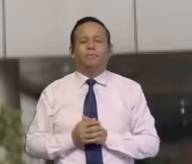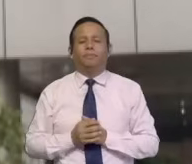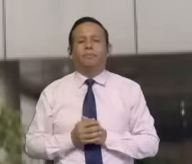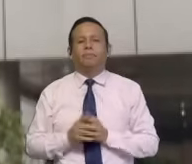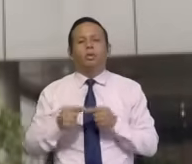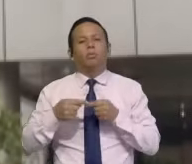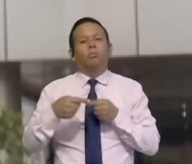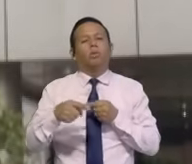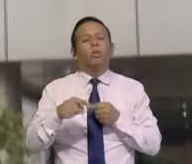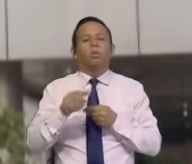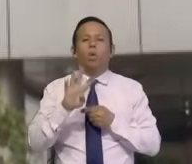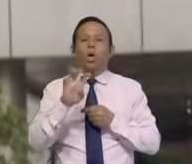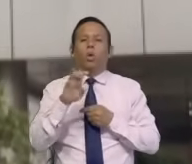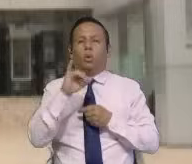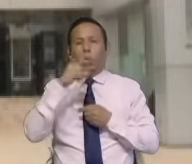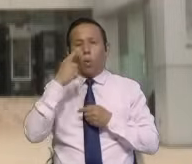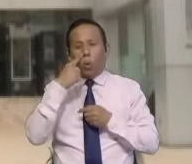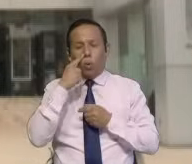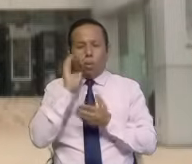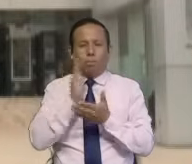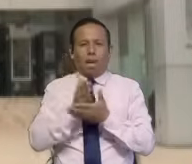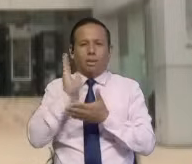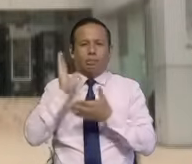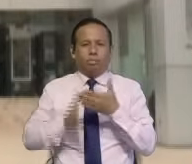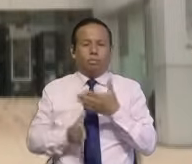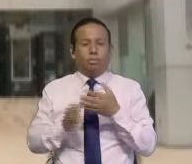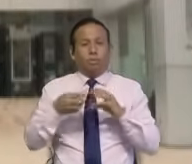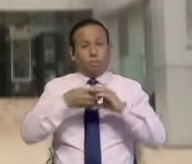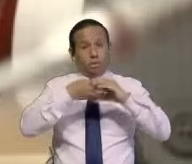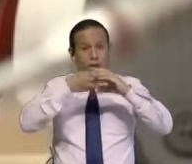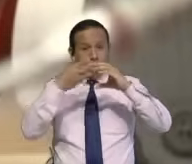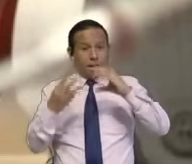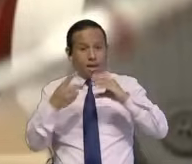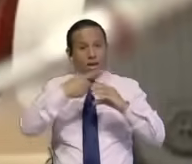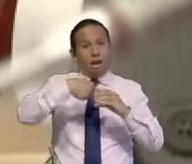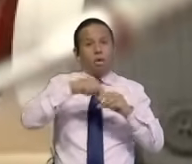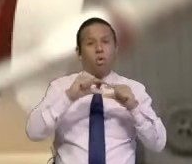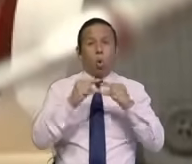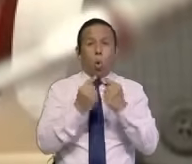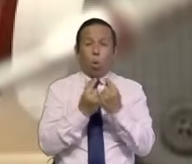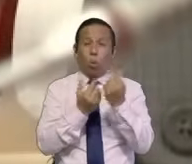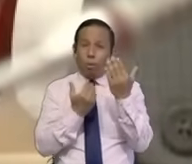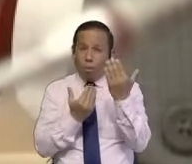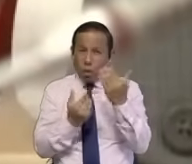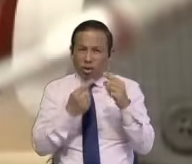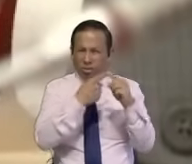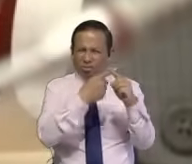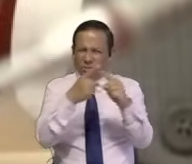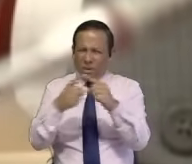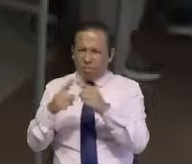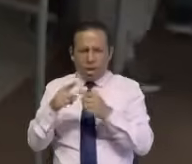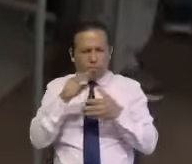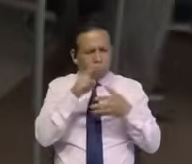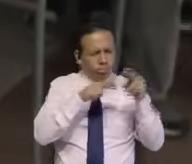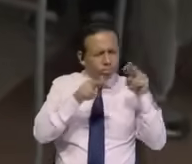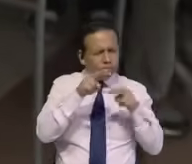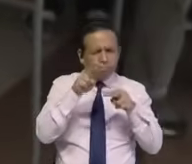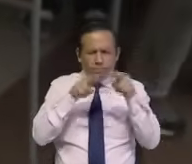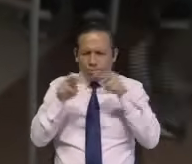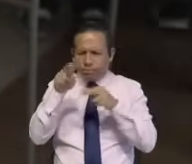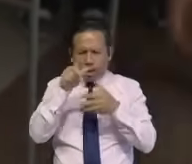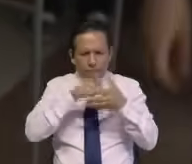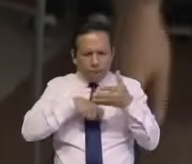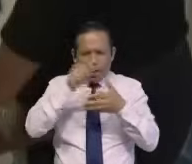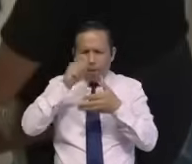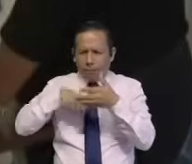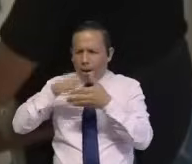14 de junio culmina el plazo para que el Consejo Nacional Electoral CNE califique a los partidos y organizaciones políticas que pretenden participar en